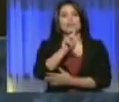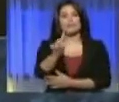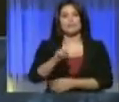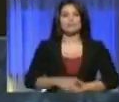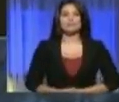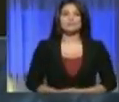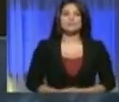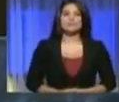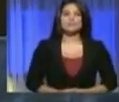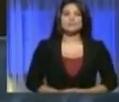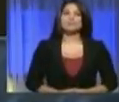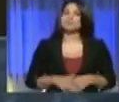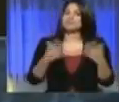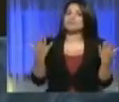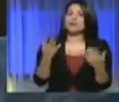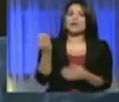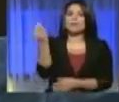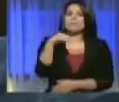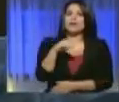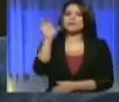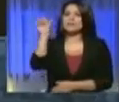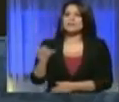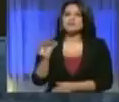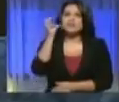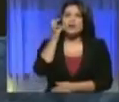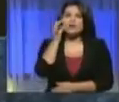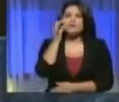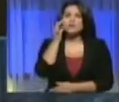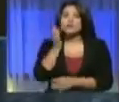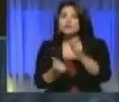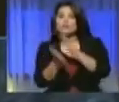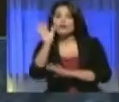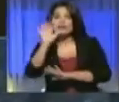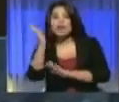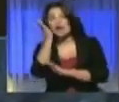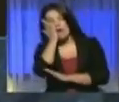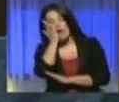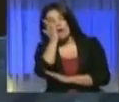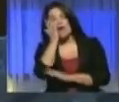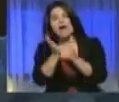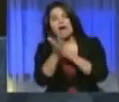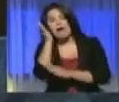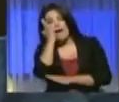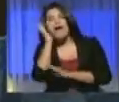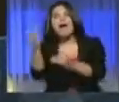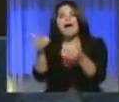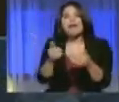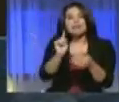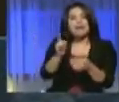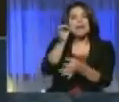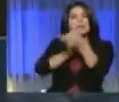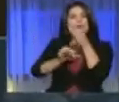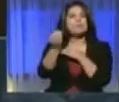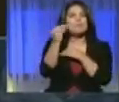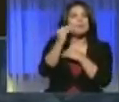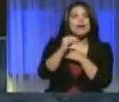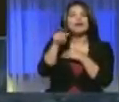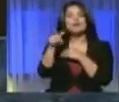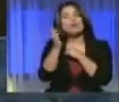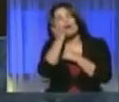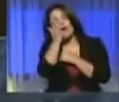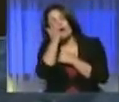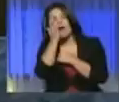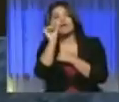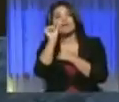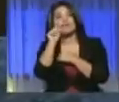XXI. ¿Qué más nos puede decir la canciller antes de hacer descansar unos minutos para luego continuar la gira? Dale mi